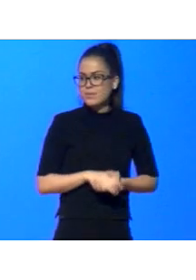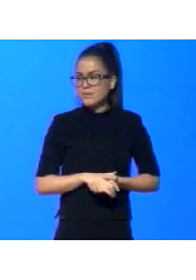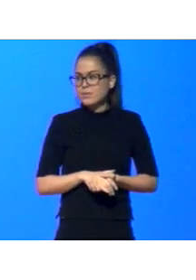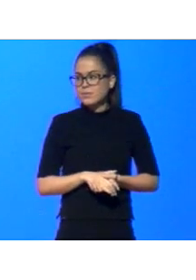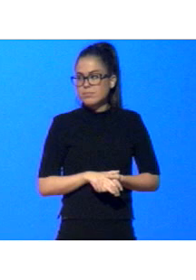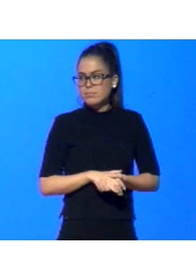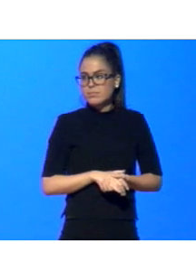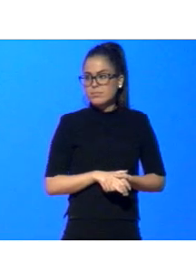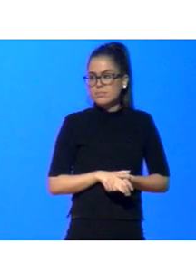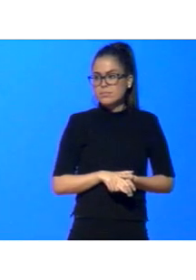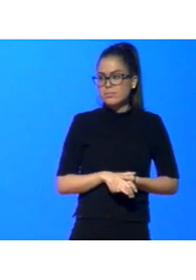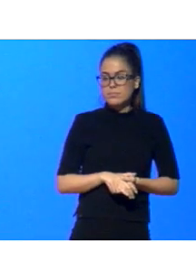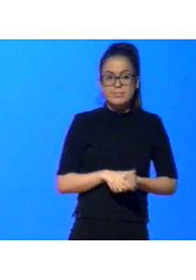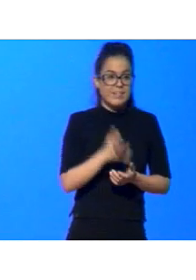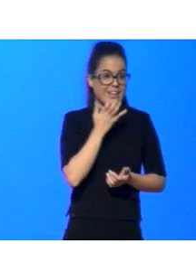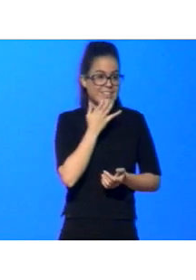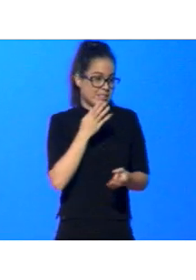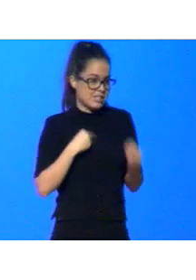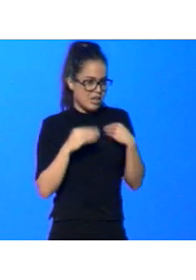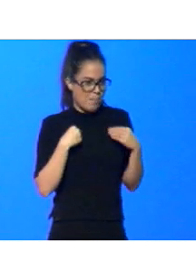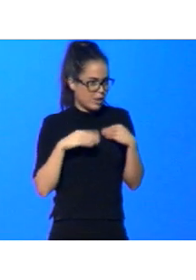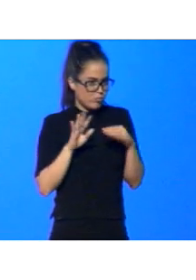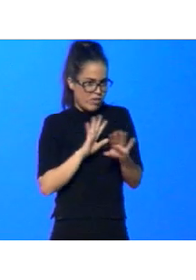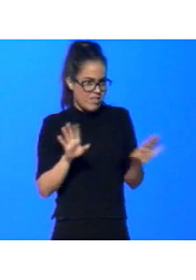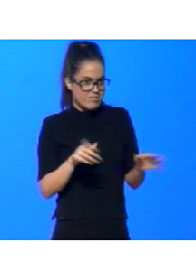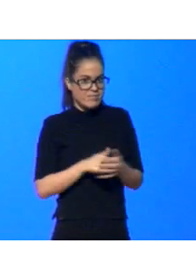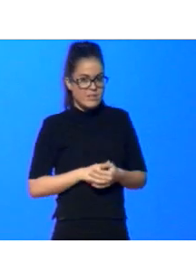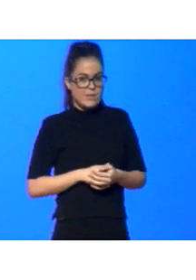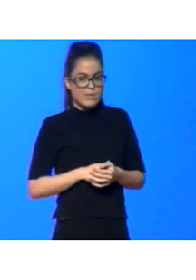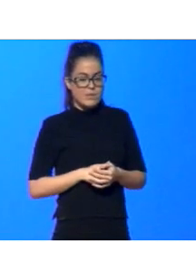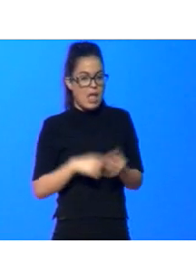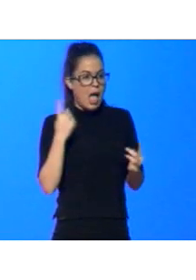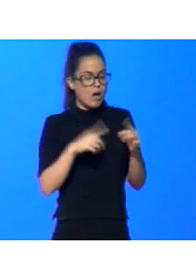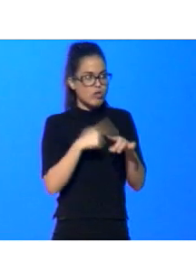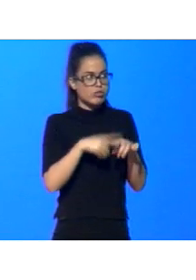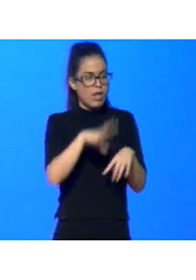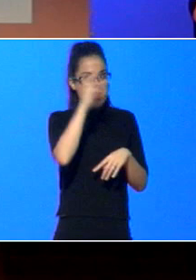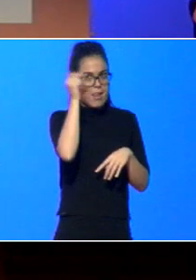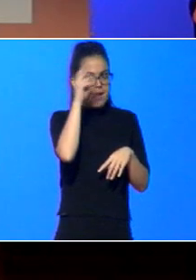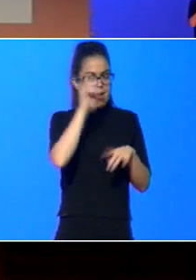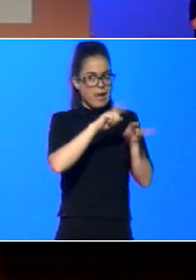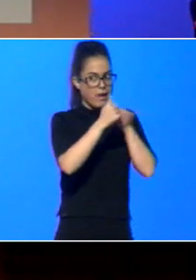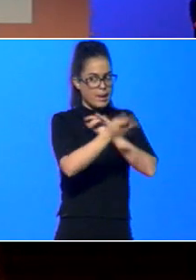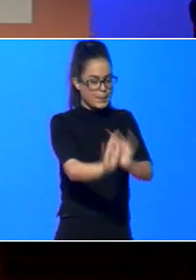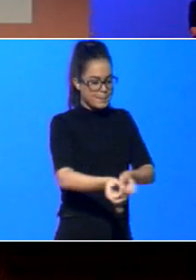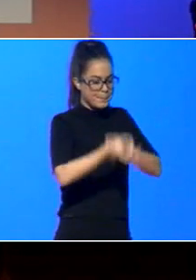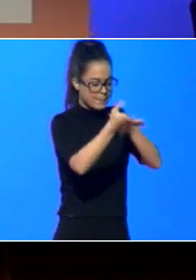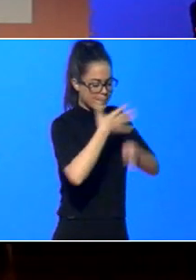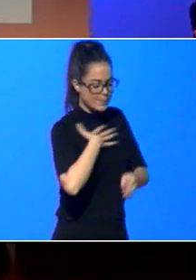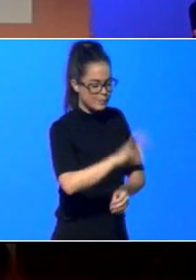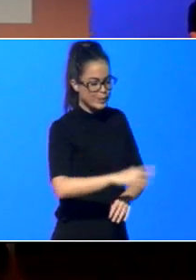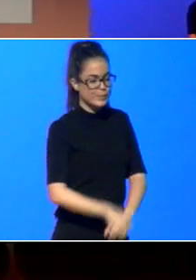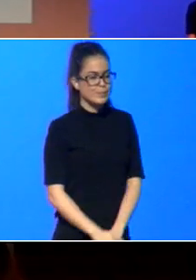digo si no preguntan alguna de las cosas que me he dejado las puedo las puedo señalar